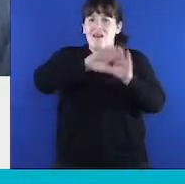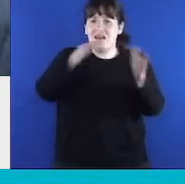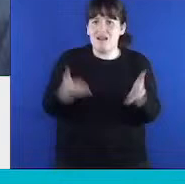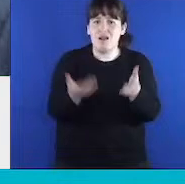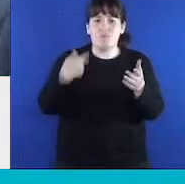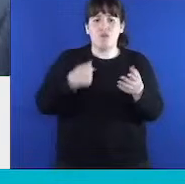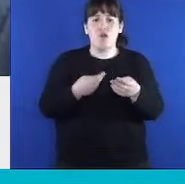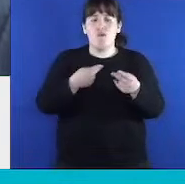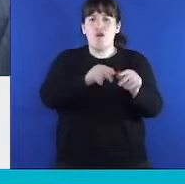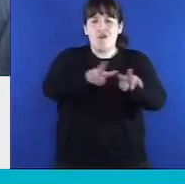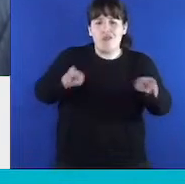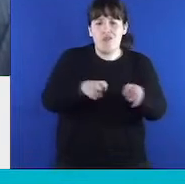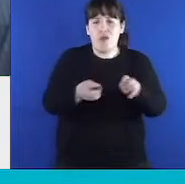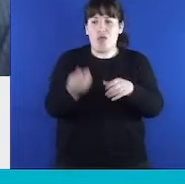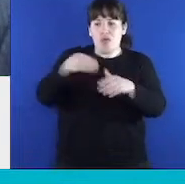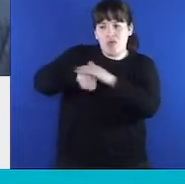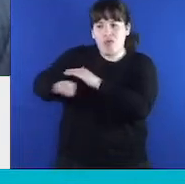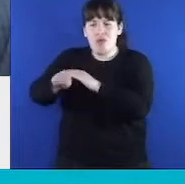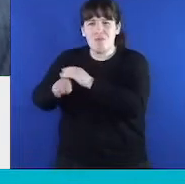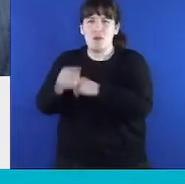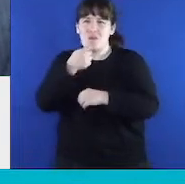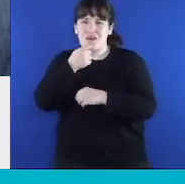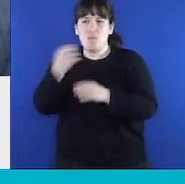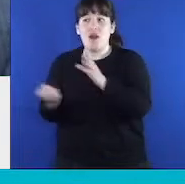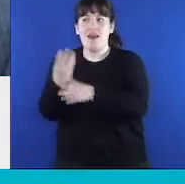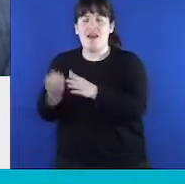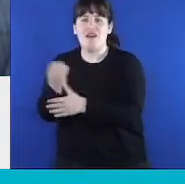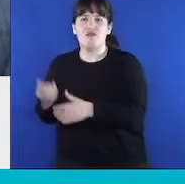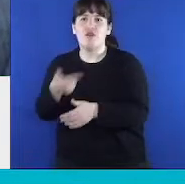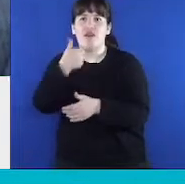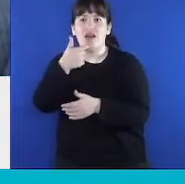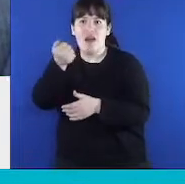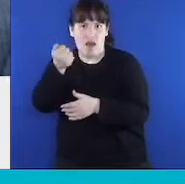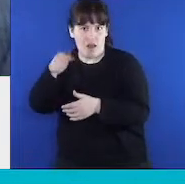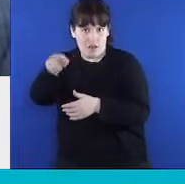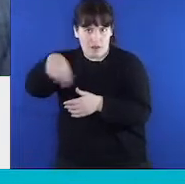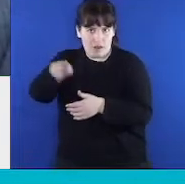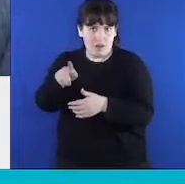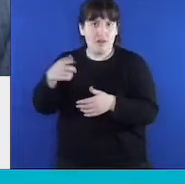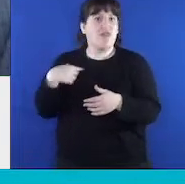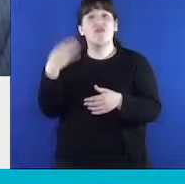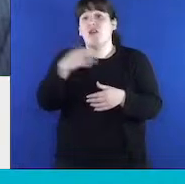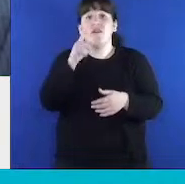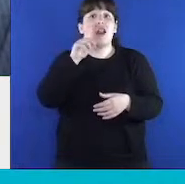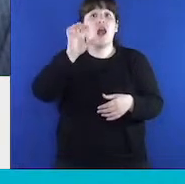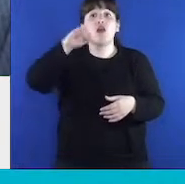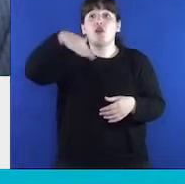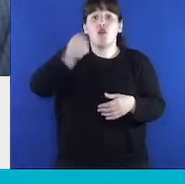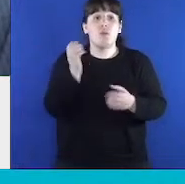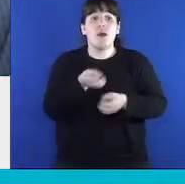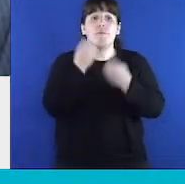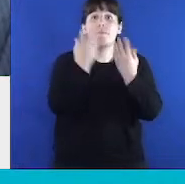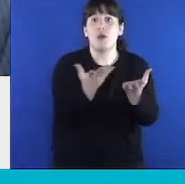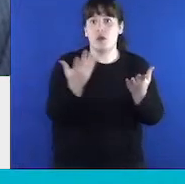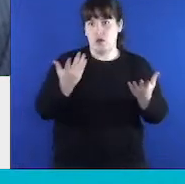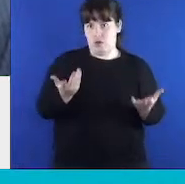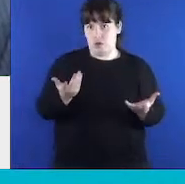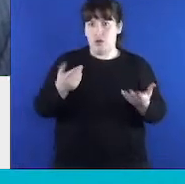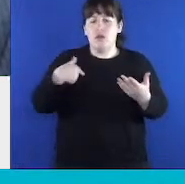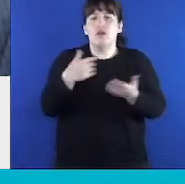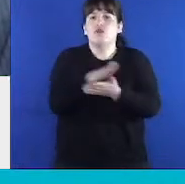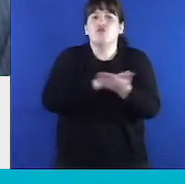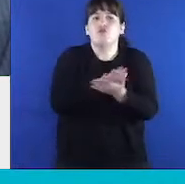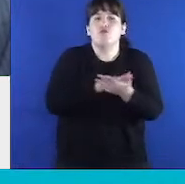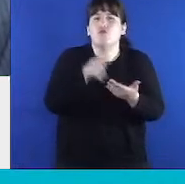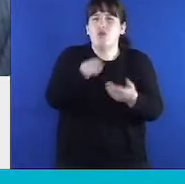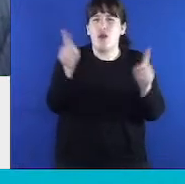sociedades anónimas, debería normalizar las prestaciones del IOMA en toda la provincia de Buenos Aires y dejar de poner en riesgo la